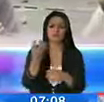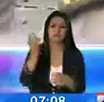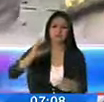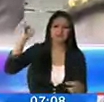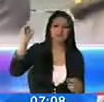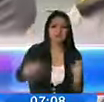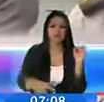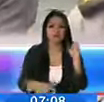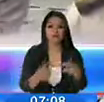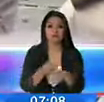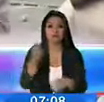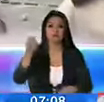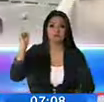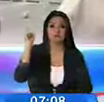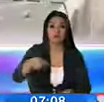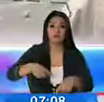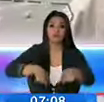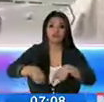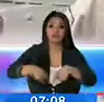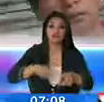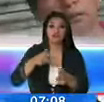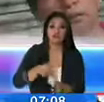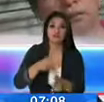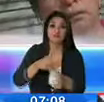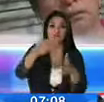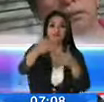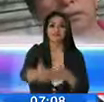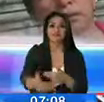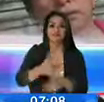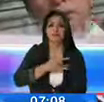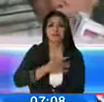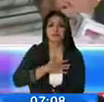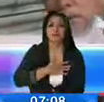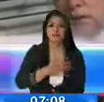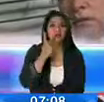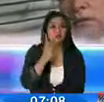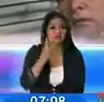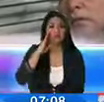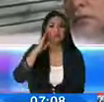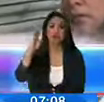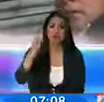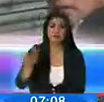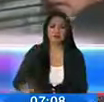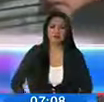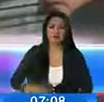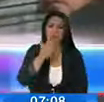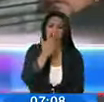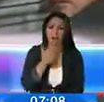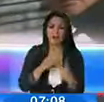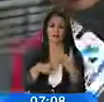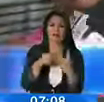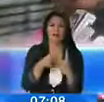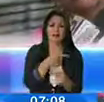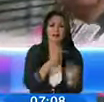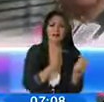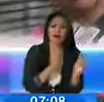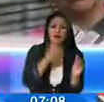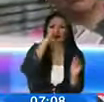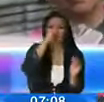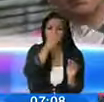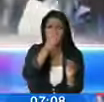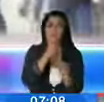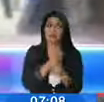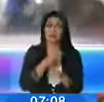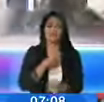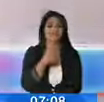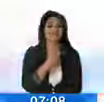piedras. Interrumpir la movilidad ya es un delito. A mí me duele ver eso, ver policías con las piernas sangradas, ver muchachos con la nariz rota, a mí me